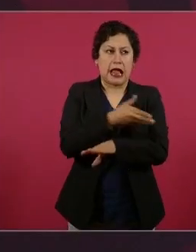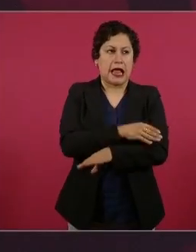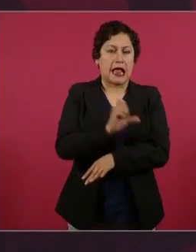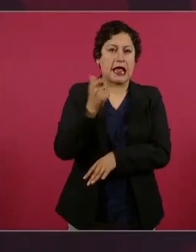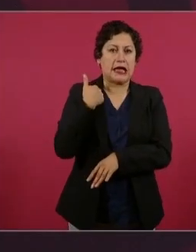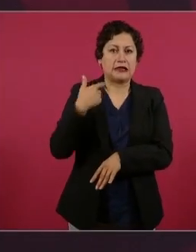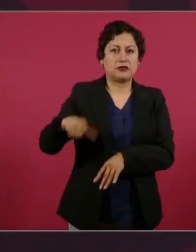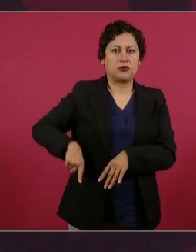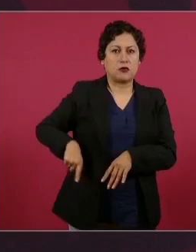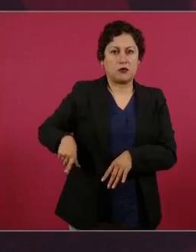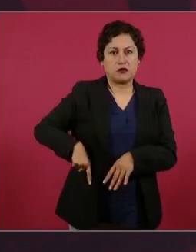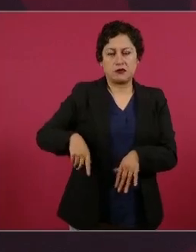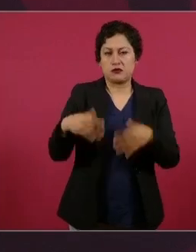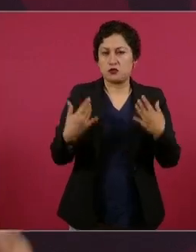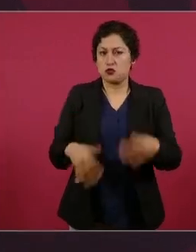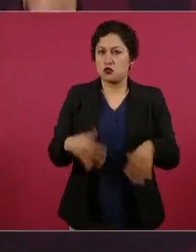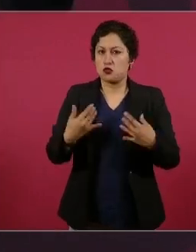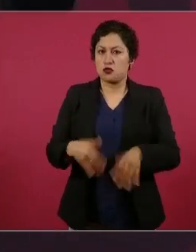De